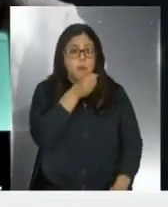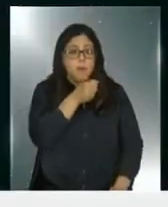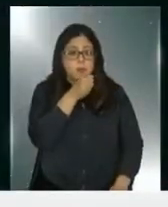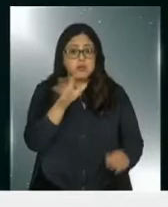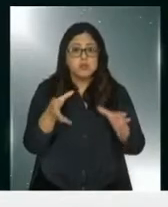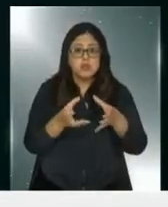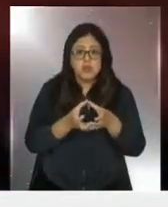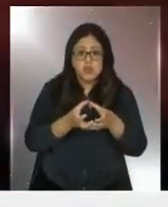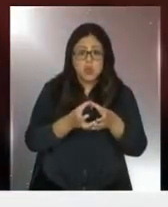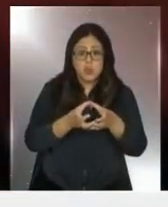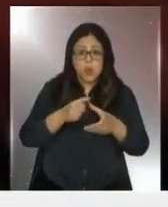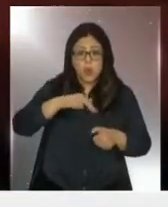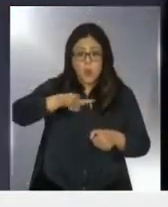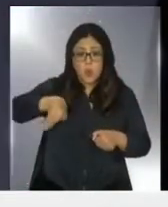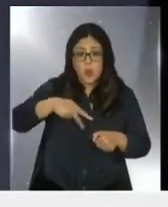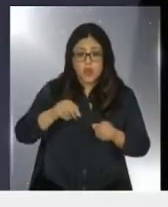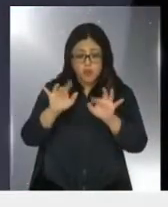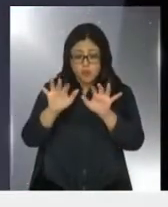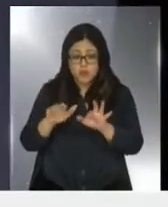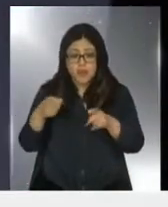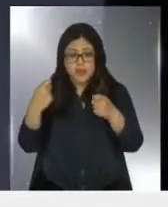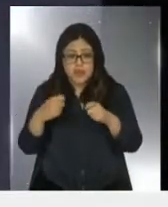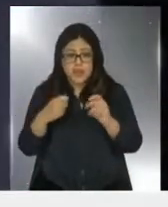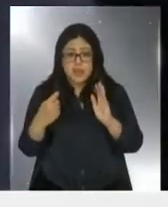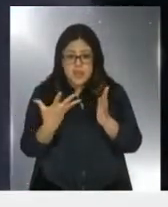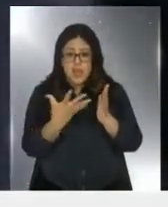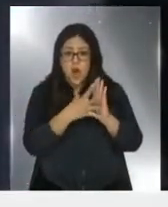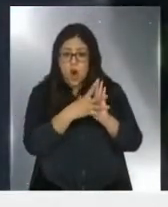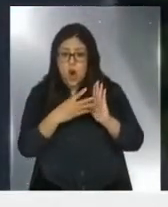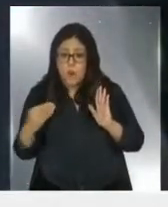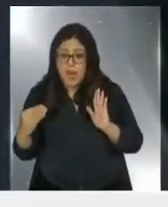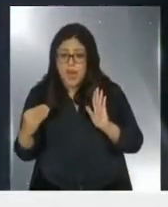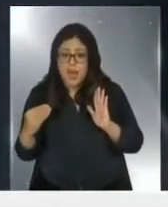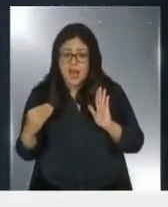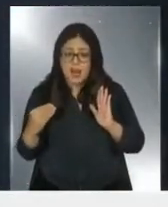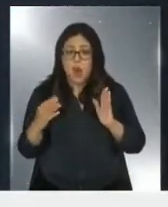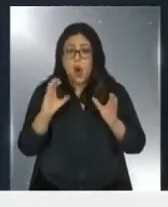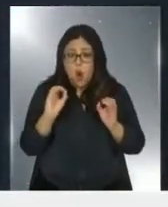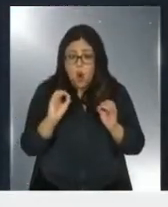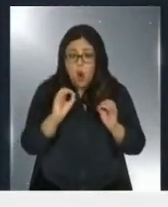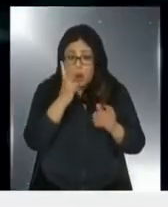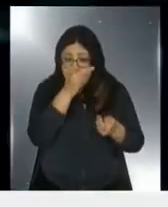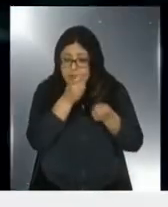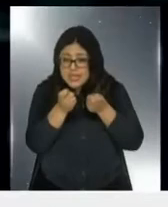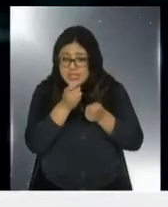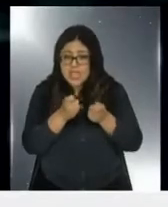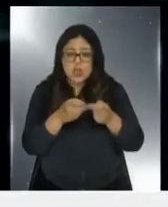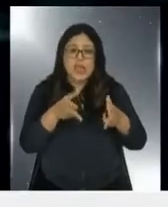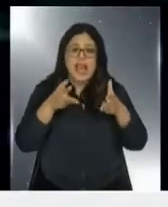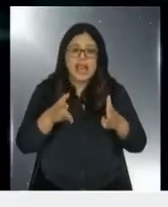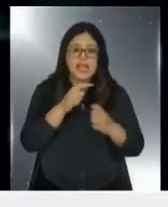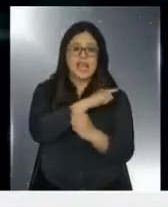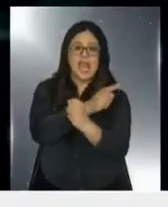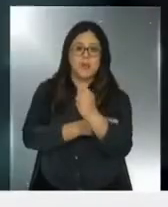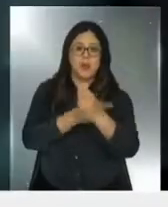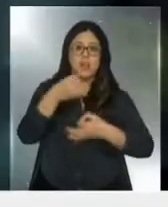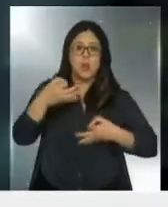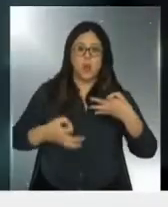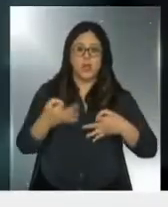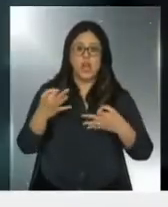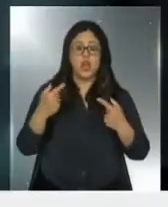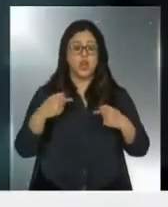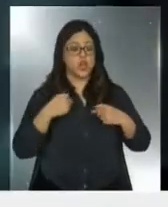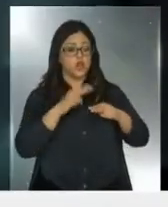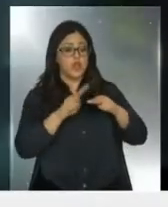equipo, intentarán replicar el ataque sufrido por el Poder Judicial. Entonces envía, lo que voy a